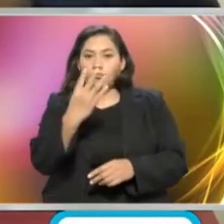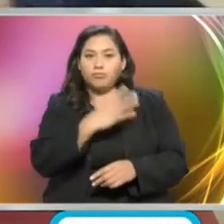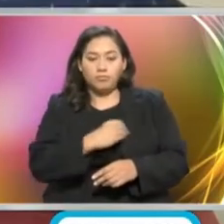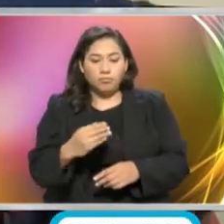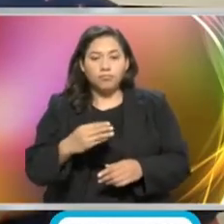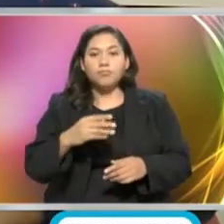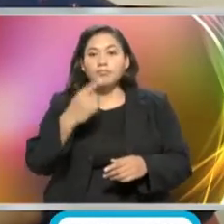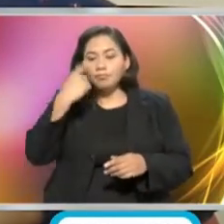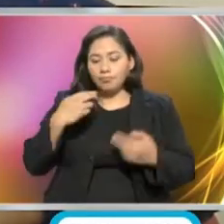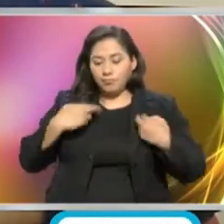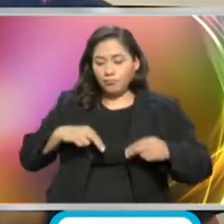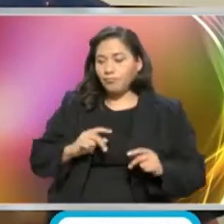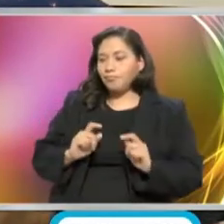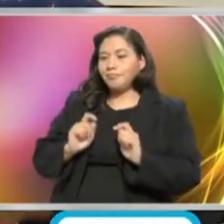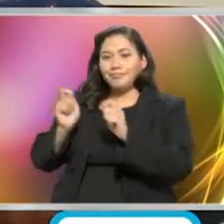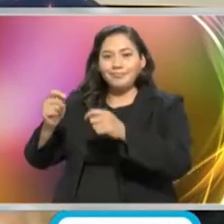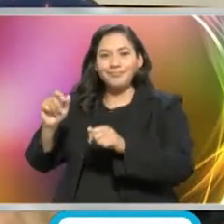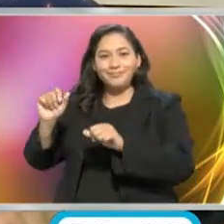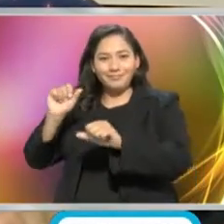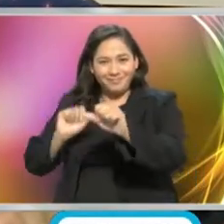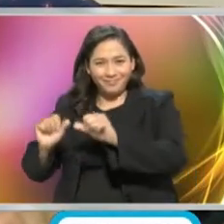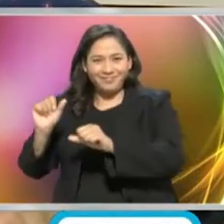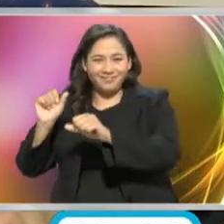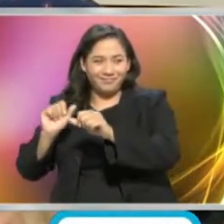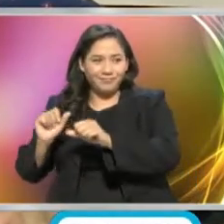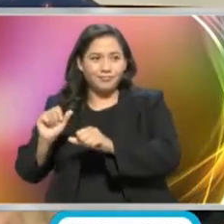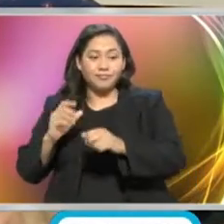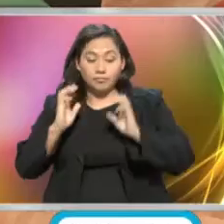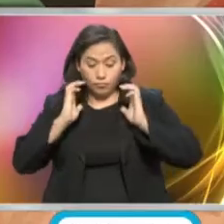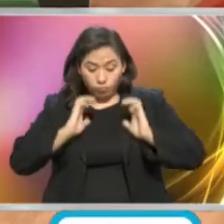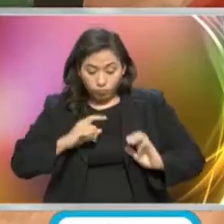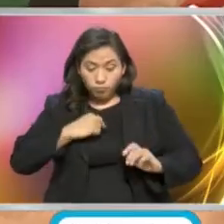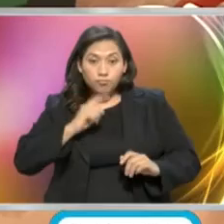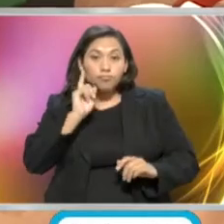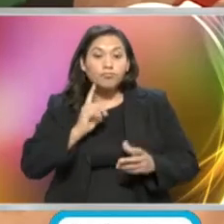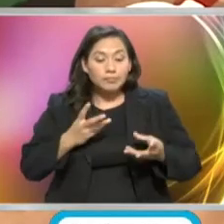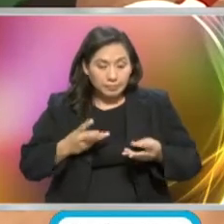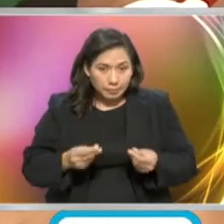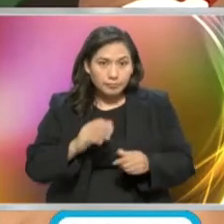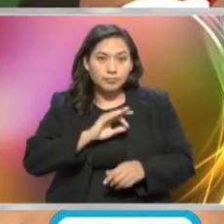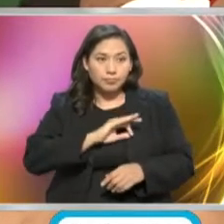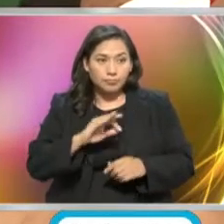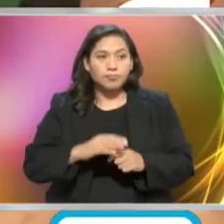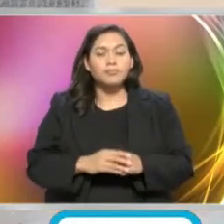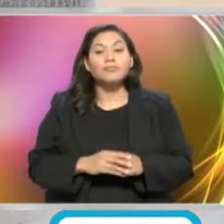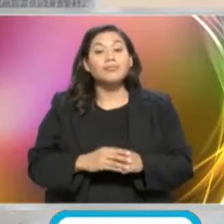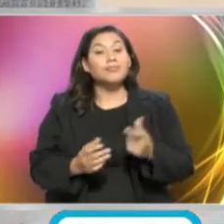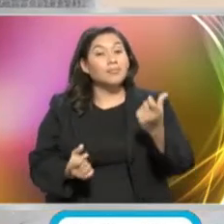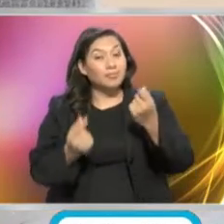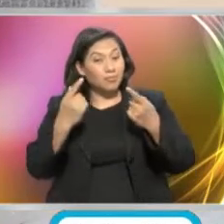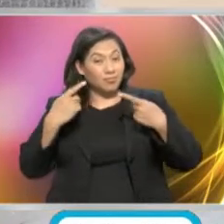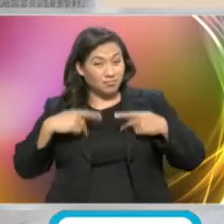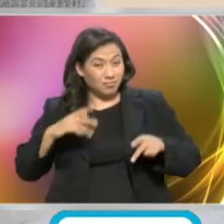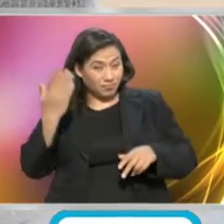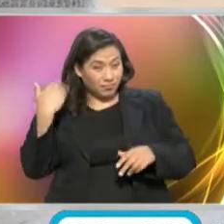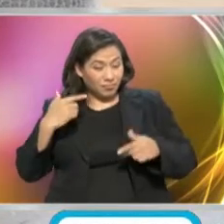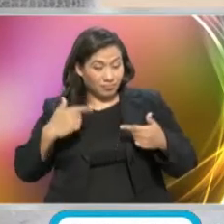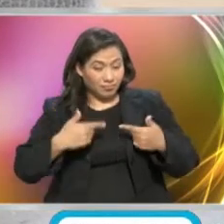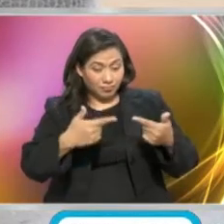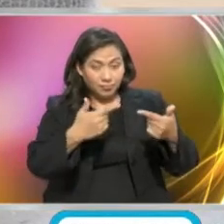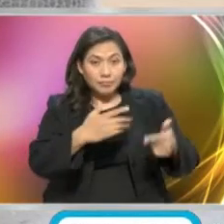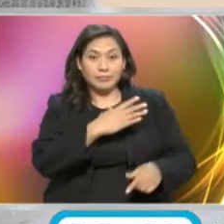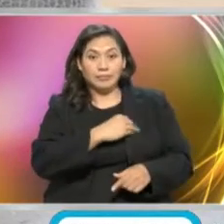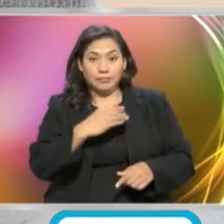pasen la ropita, Claro. pero eso también al cuerpo de la mujer pues le puede causar O ciertos... sea, hay generaciones que tenían